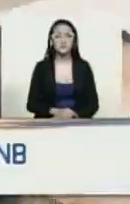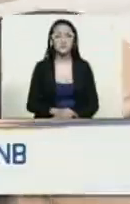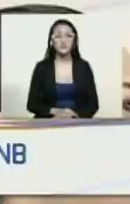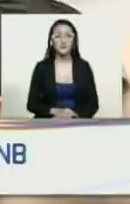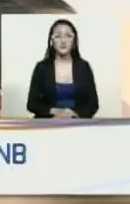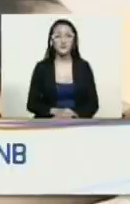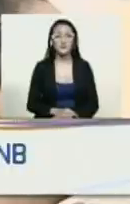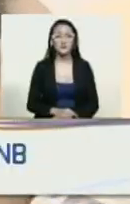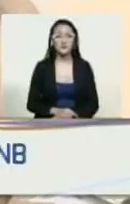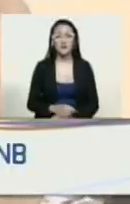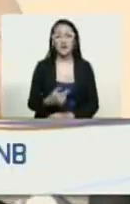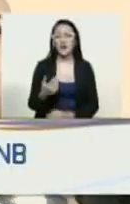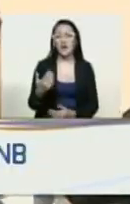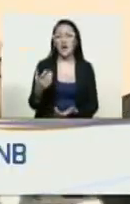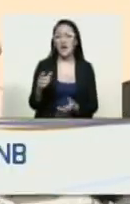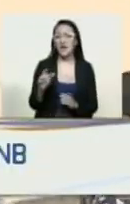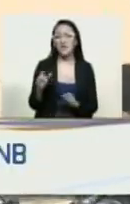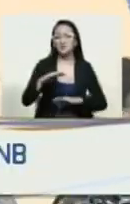hecho.